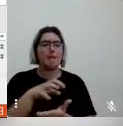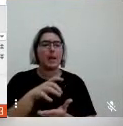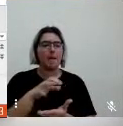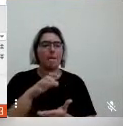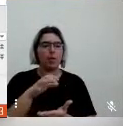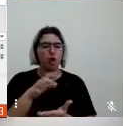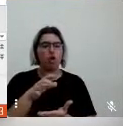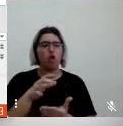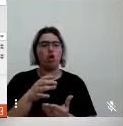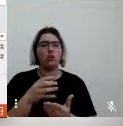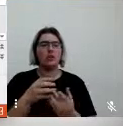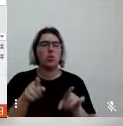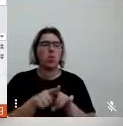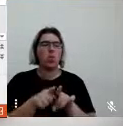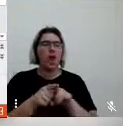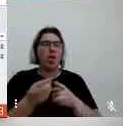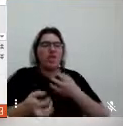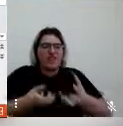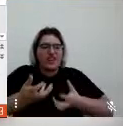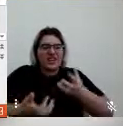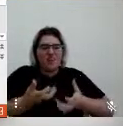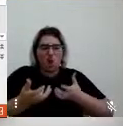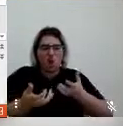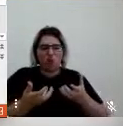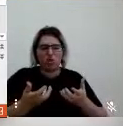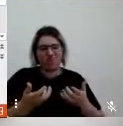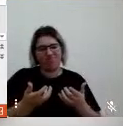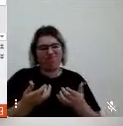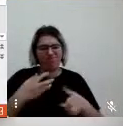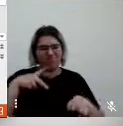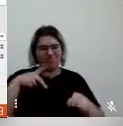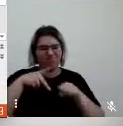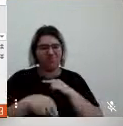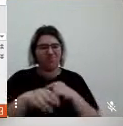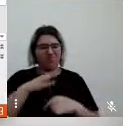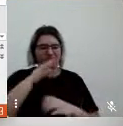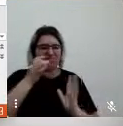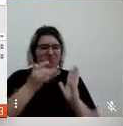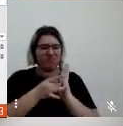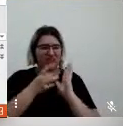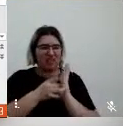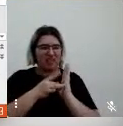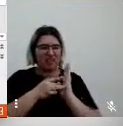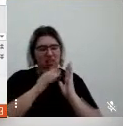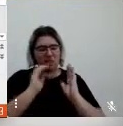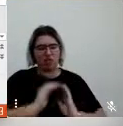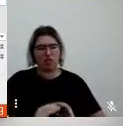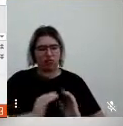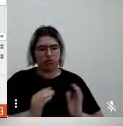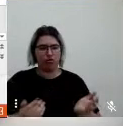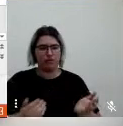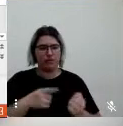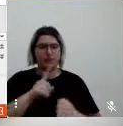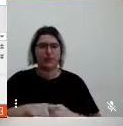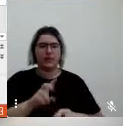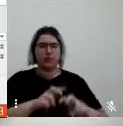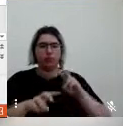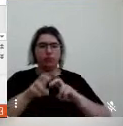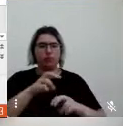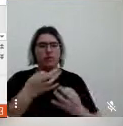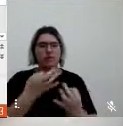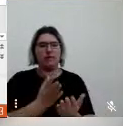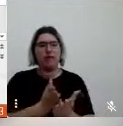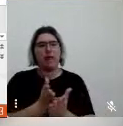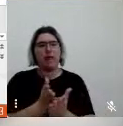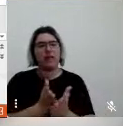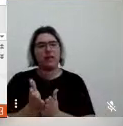fritos, rebozados, porque al final ahí estamos cambiando la calidad nutricional de ese alimento. Y también buscar pues eso, alternativas y recetas